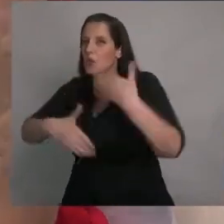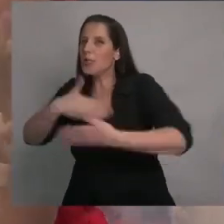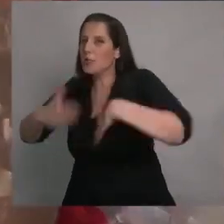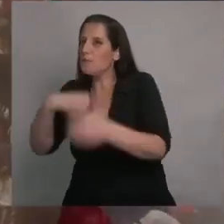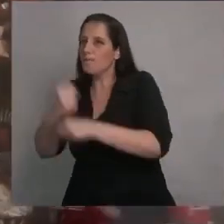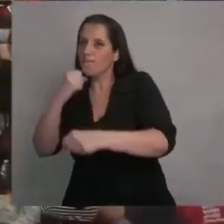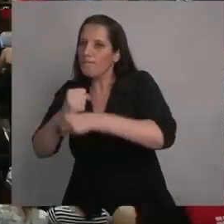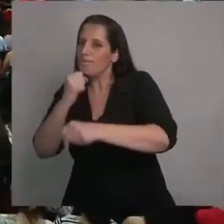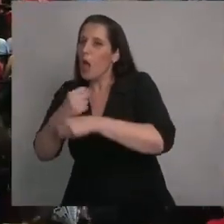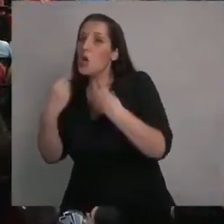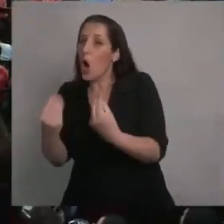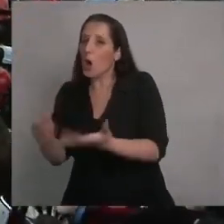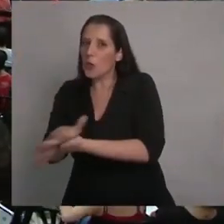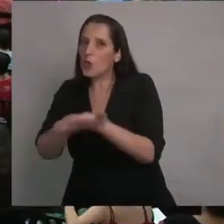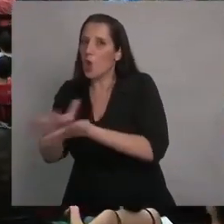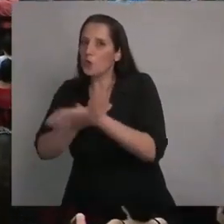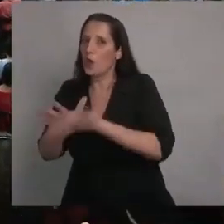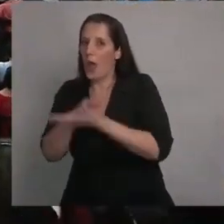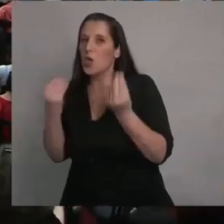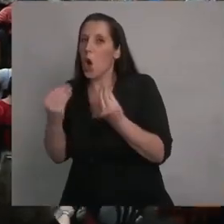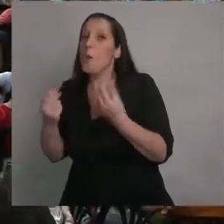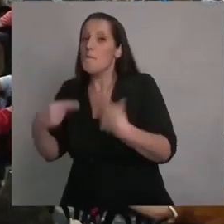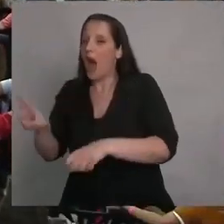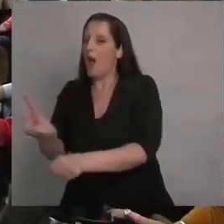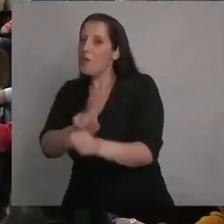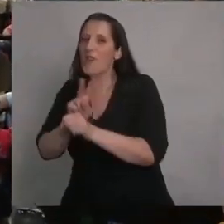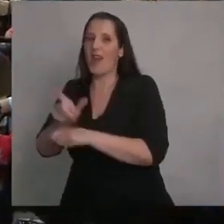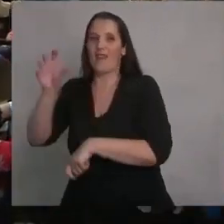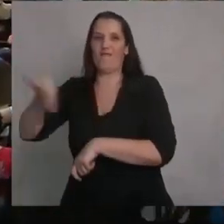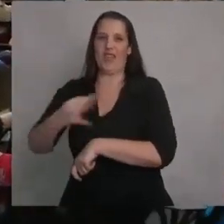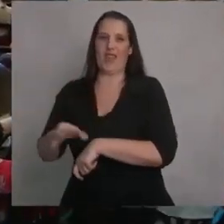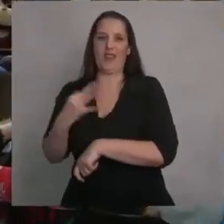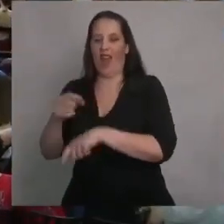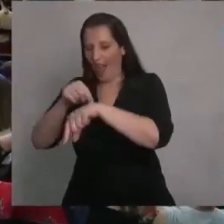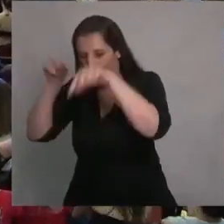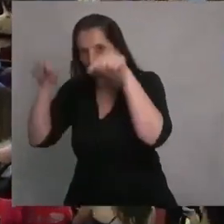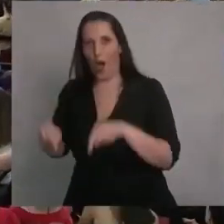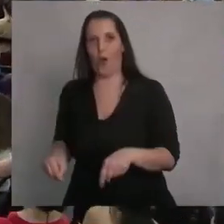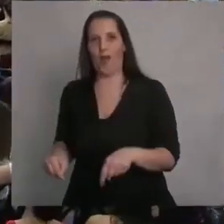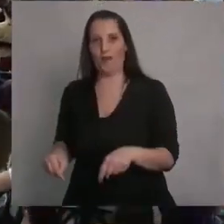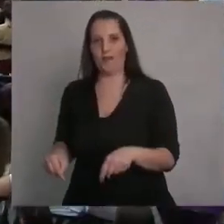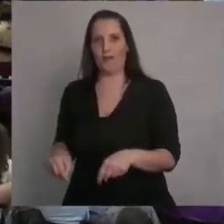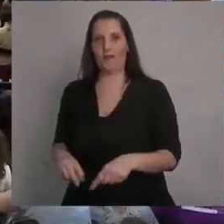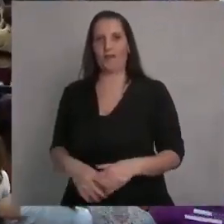todo, solucionadora de problemas y preservadora de la vida aquí y ahora.